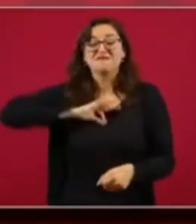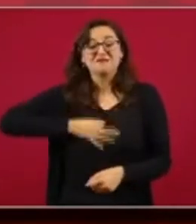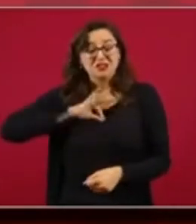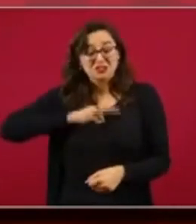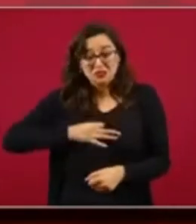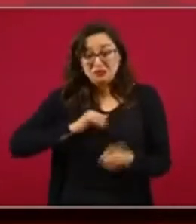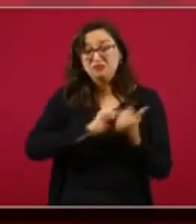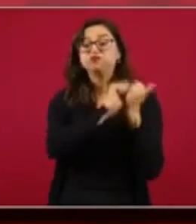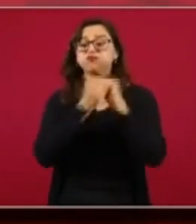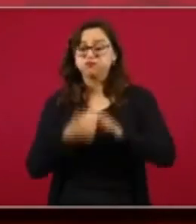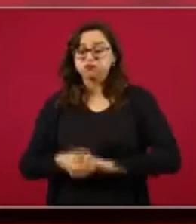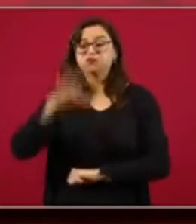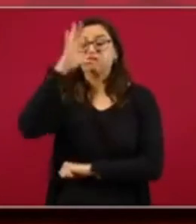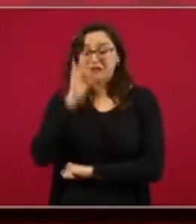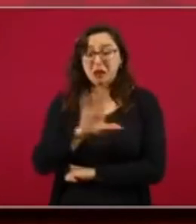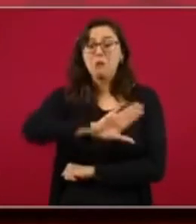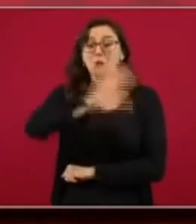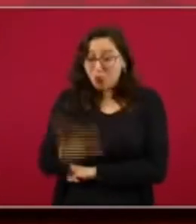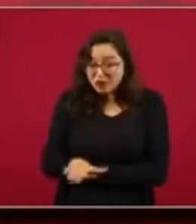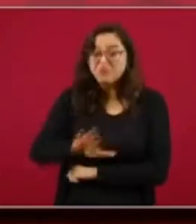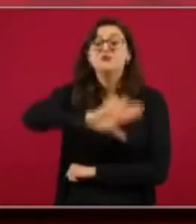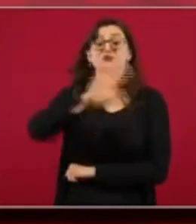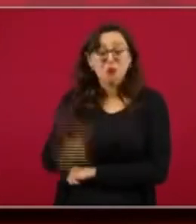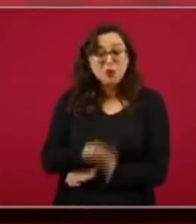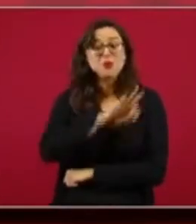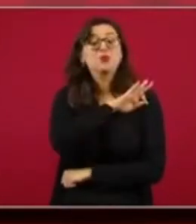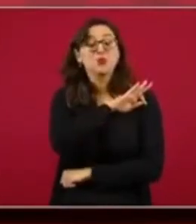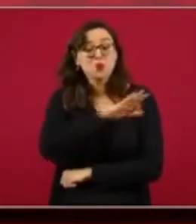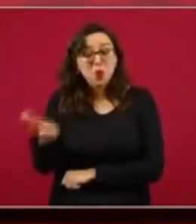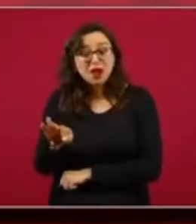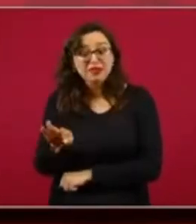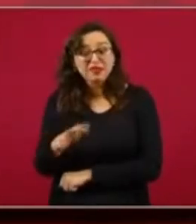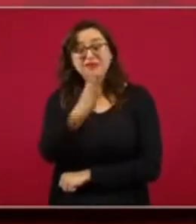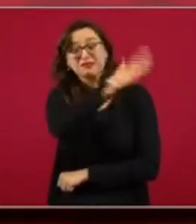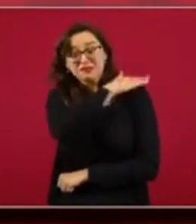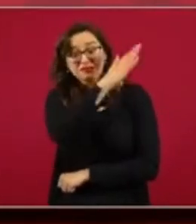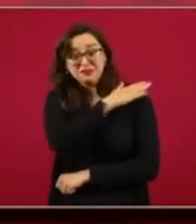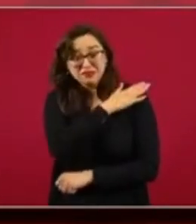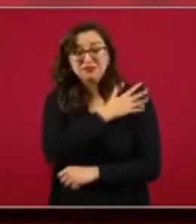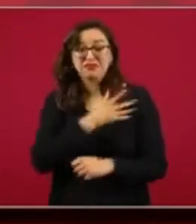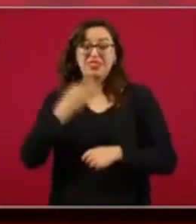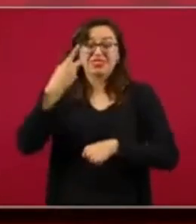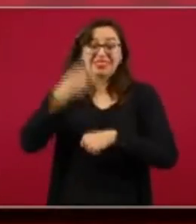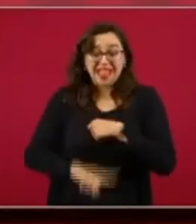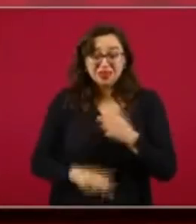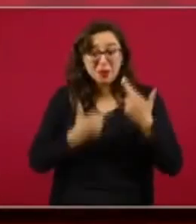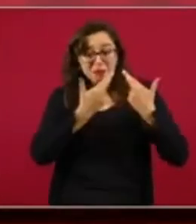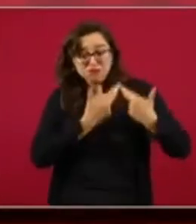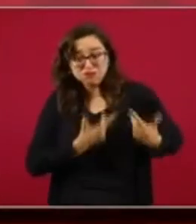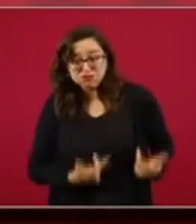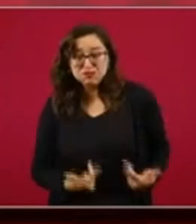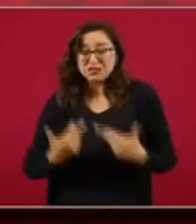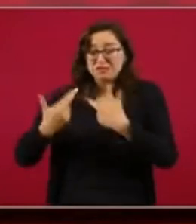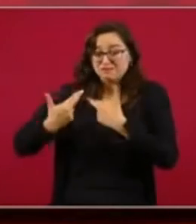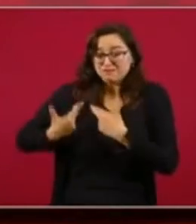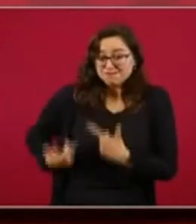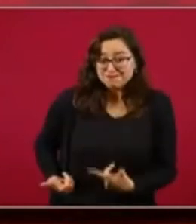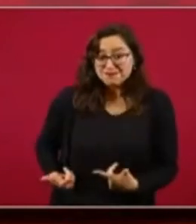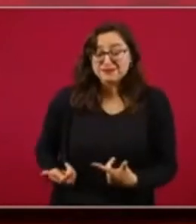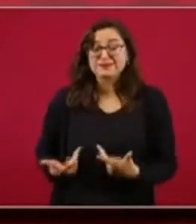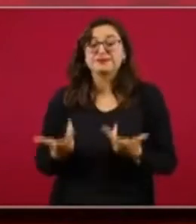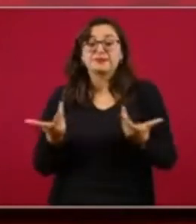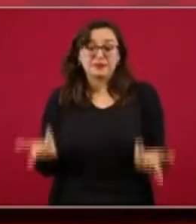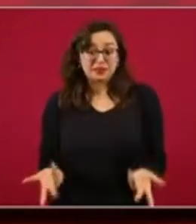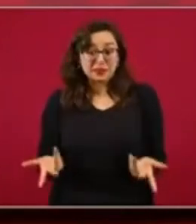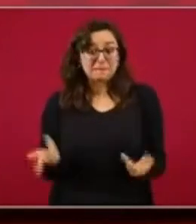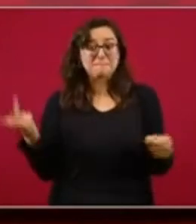causar la muerte por un daño pulmonar que destruye muy importantemente los pulmones,